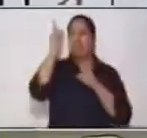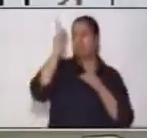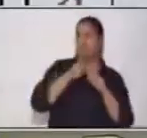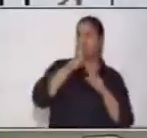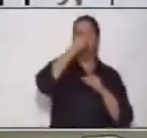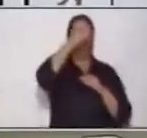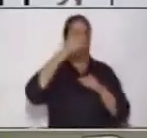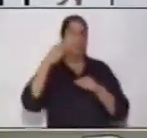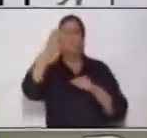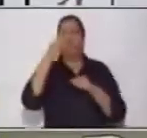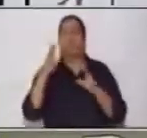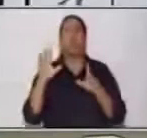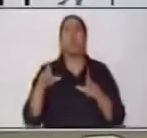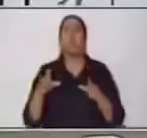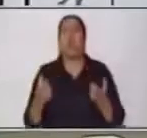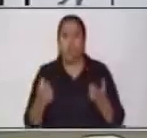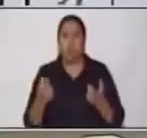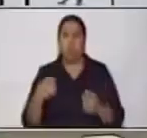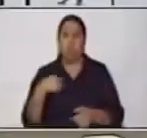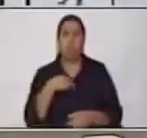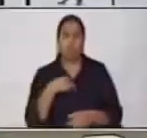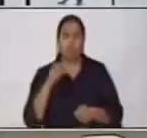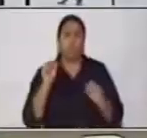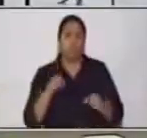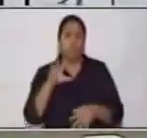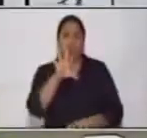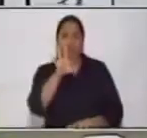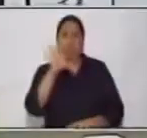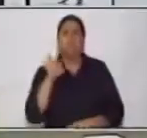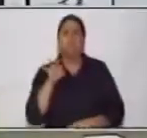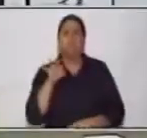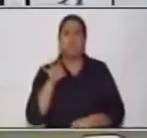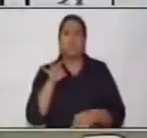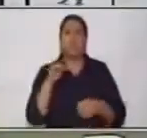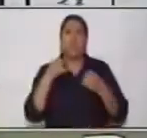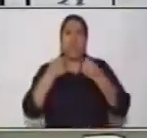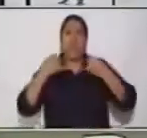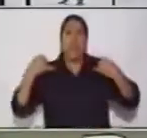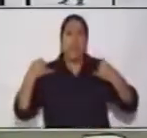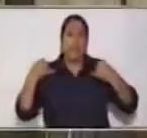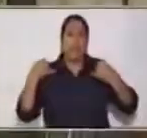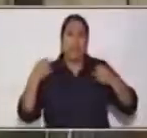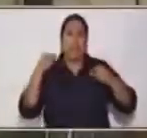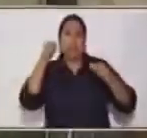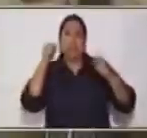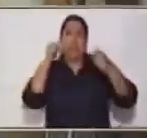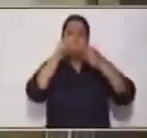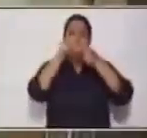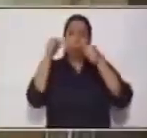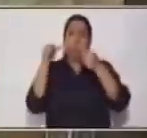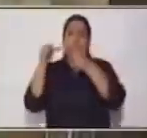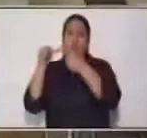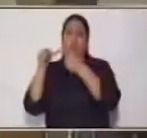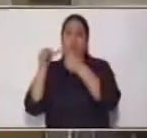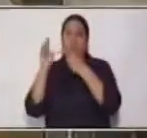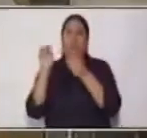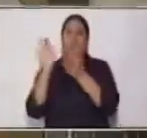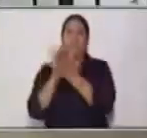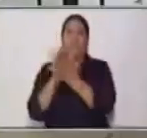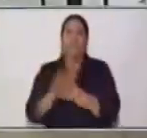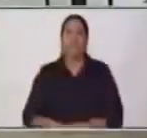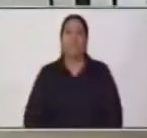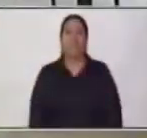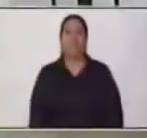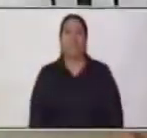líneas. De esta manera pues vamos a seleccionar nuestras rectas y con tachuelas. Ok.